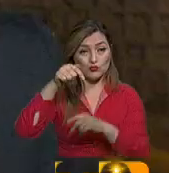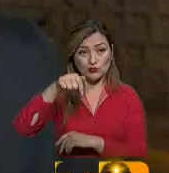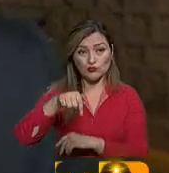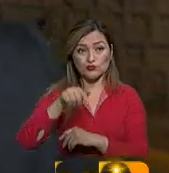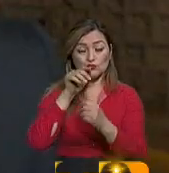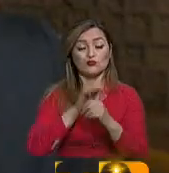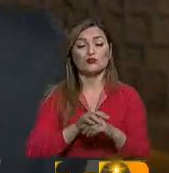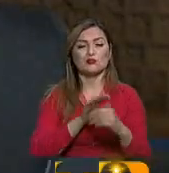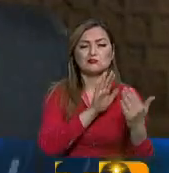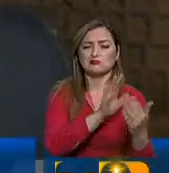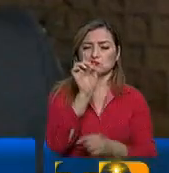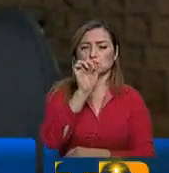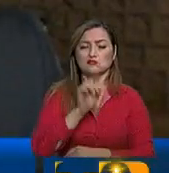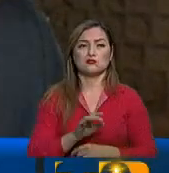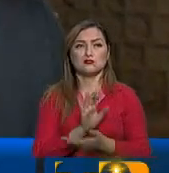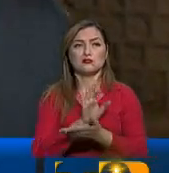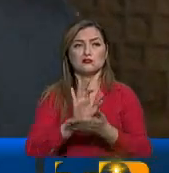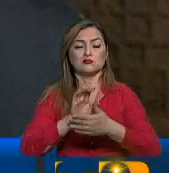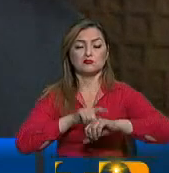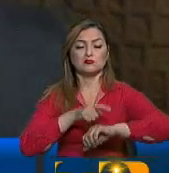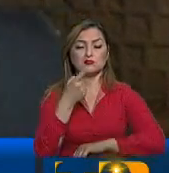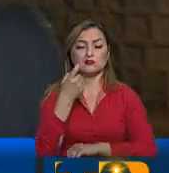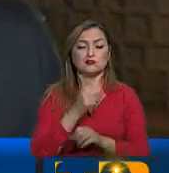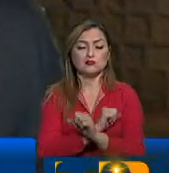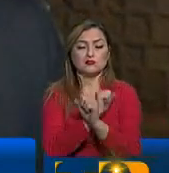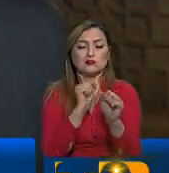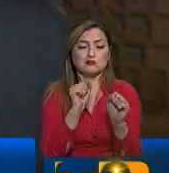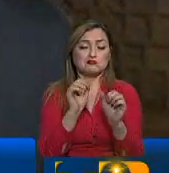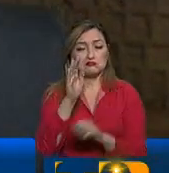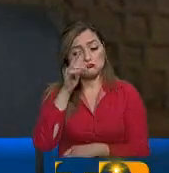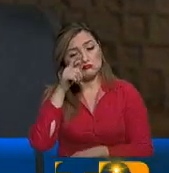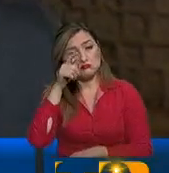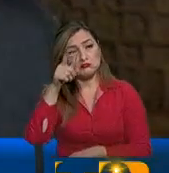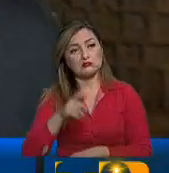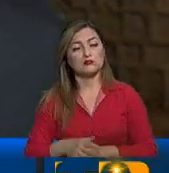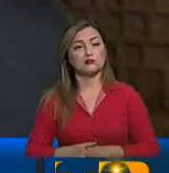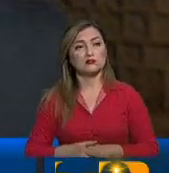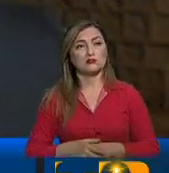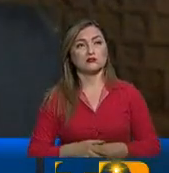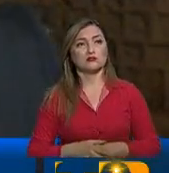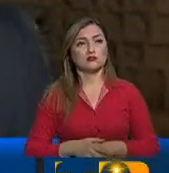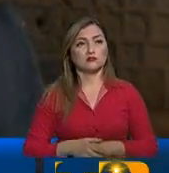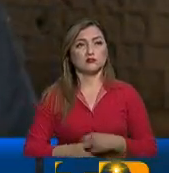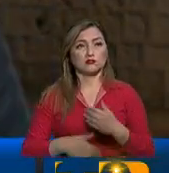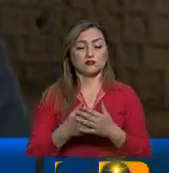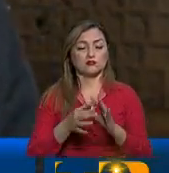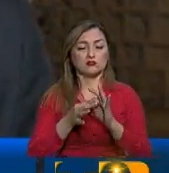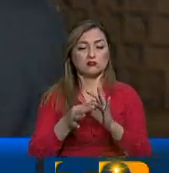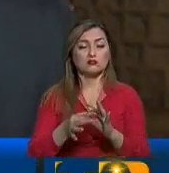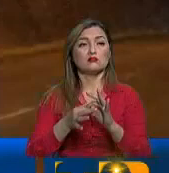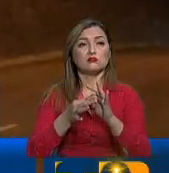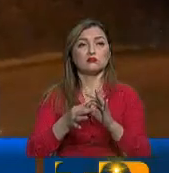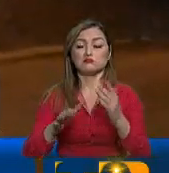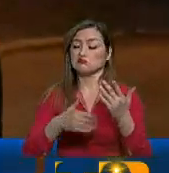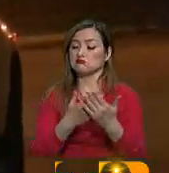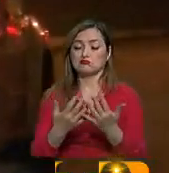hoy se ha confirmado que el de su versión a las 11 de la mañana todo depende fiscal ya nosotros hemos estado al tanto y prestos a colaborar en todo lo que respecta en ese